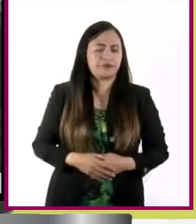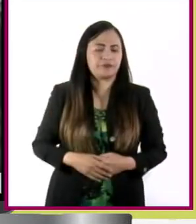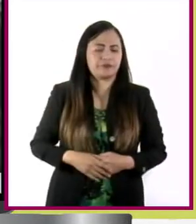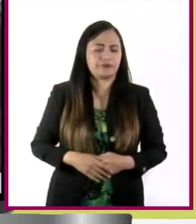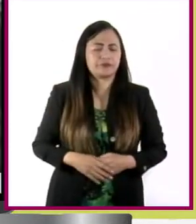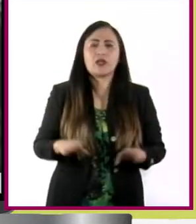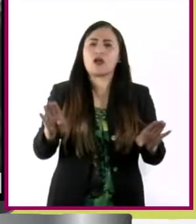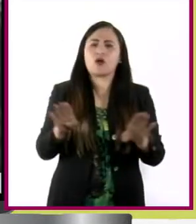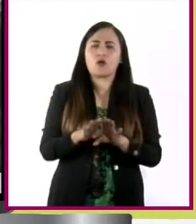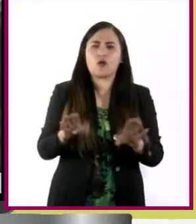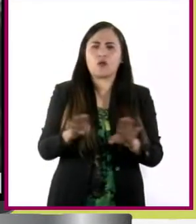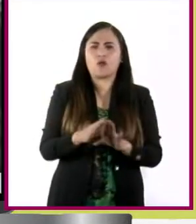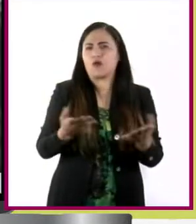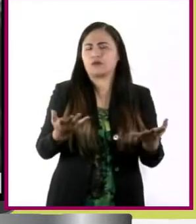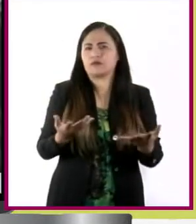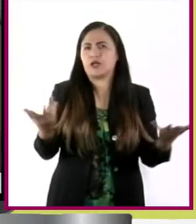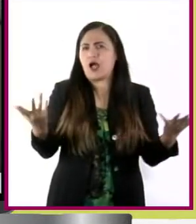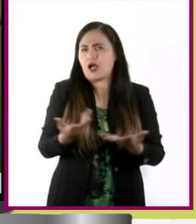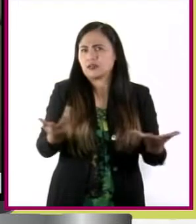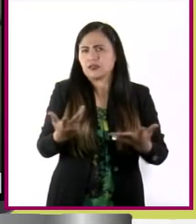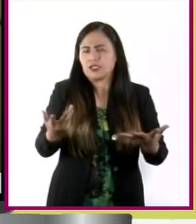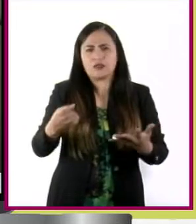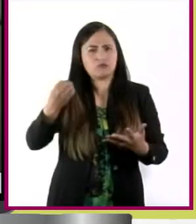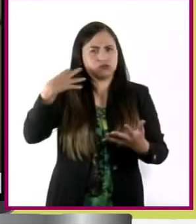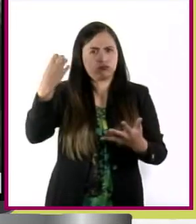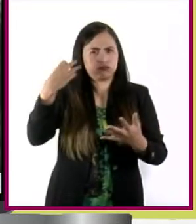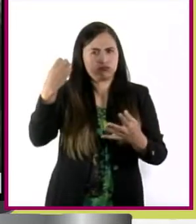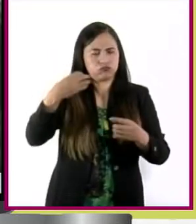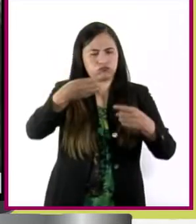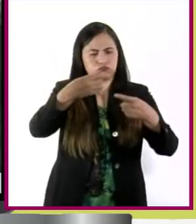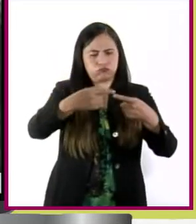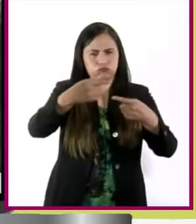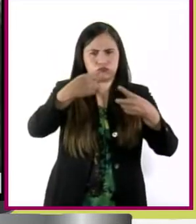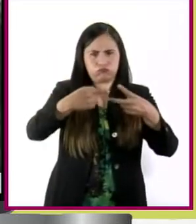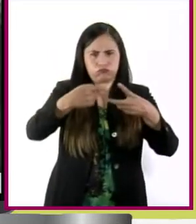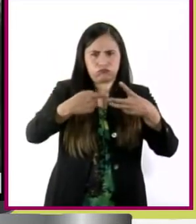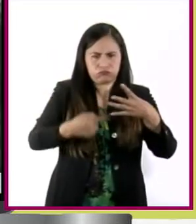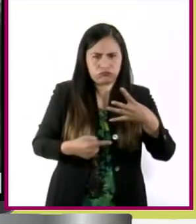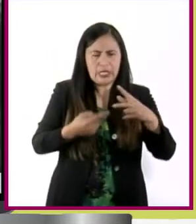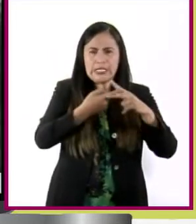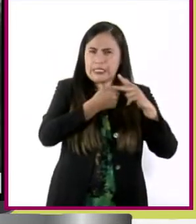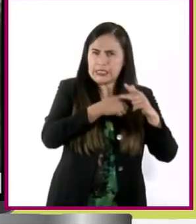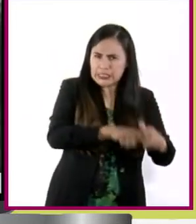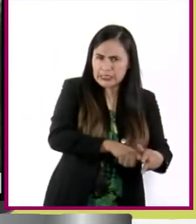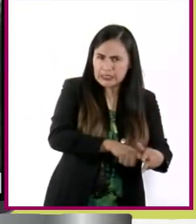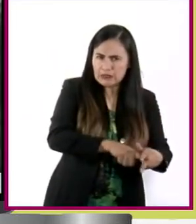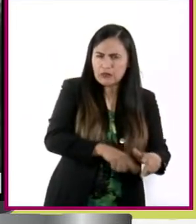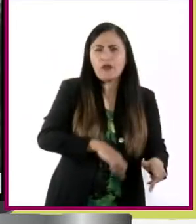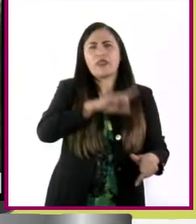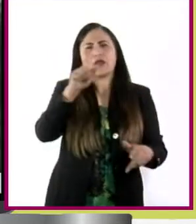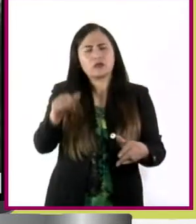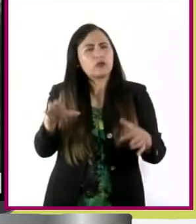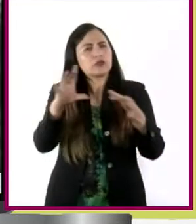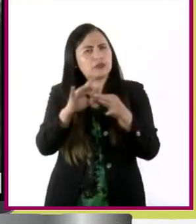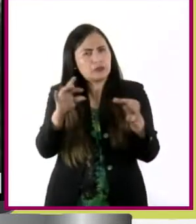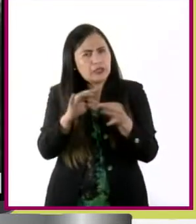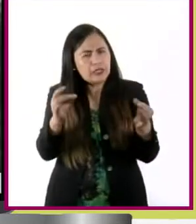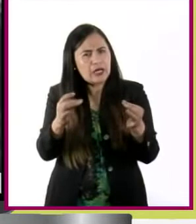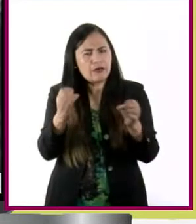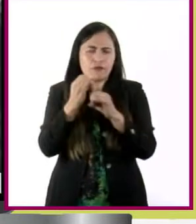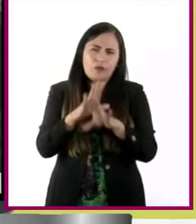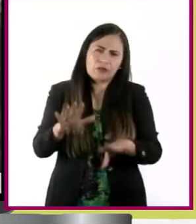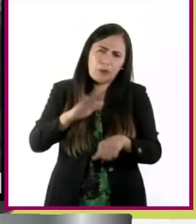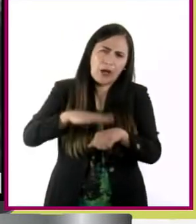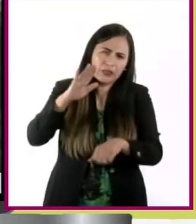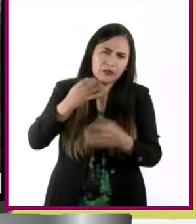recorrido general que queremos dar en nuestro discurso. O sea, cómo quiero abrir, a dónde quiero llegar, cuál es la información más